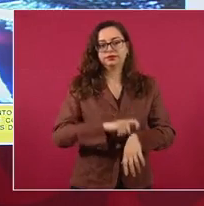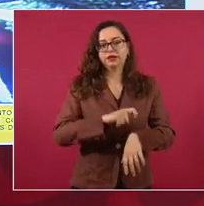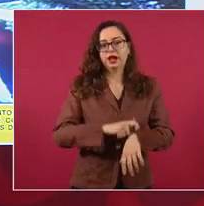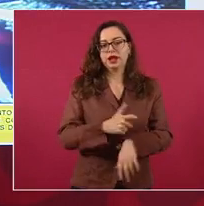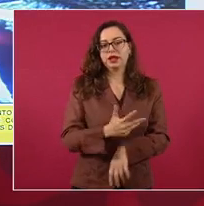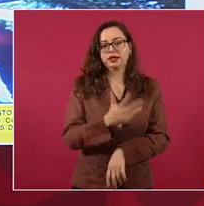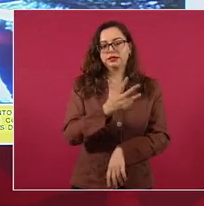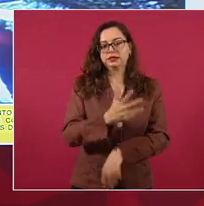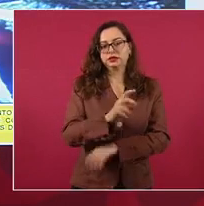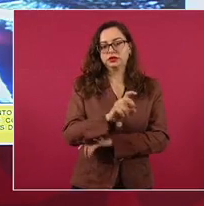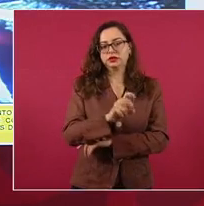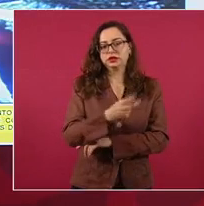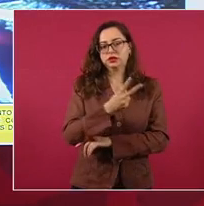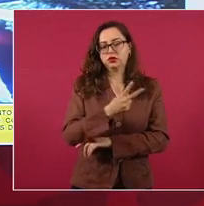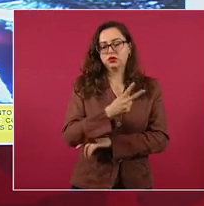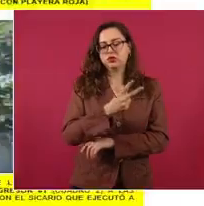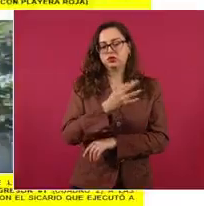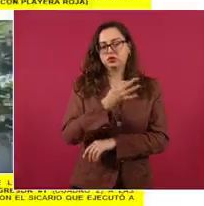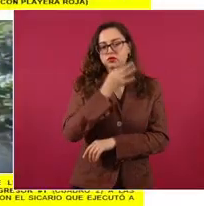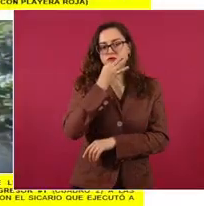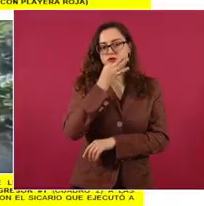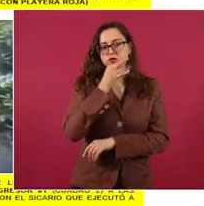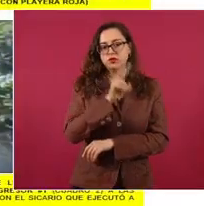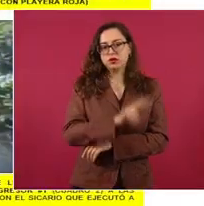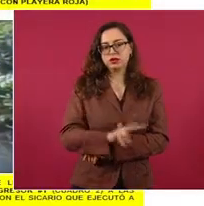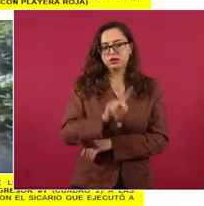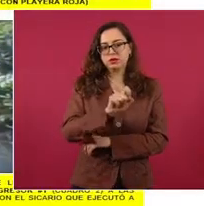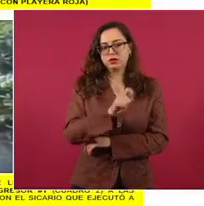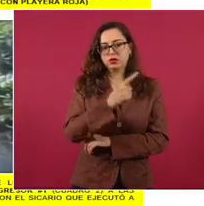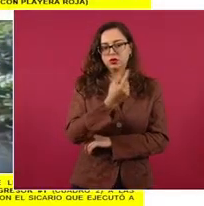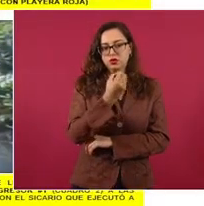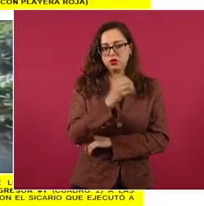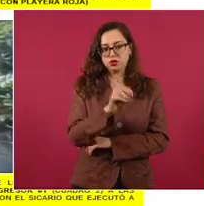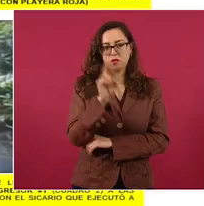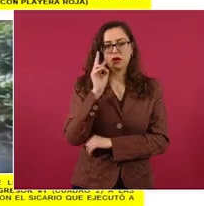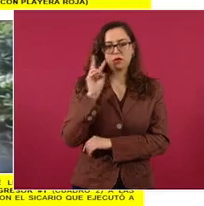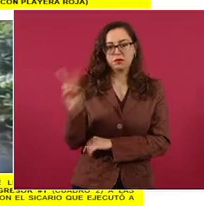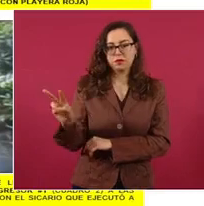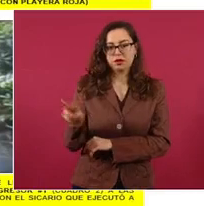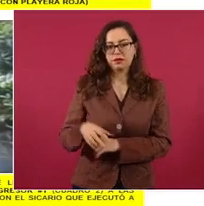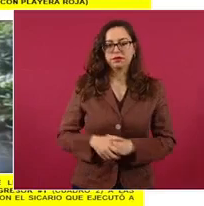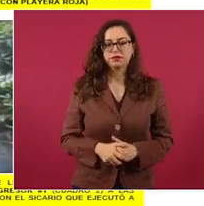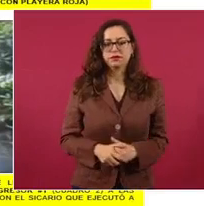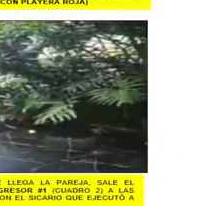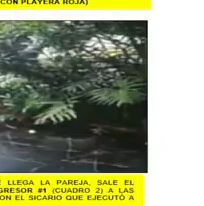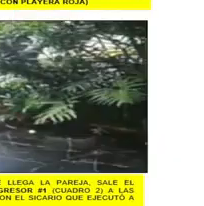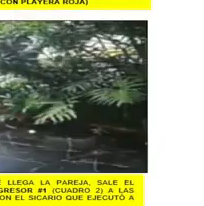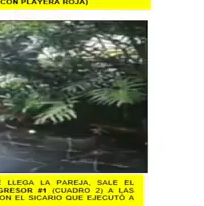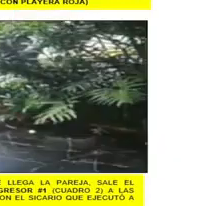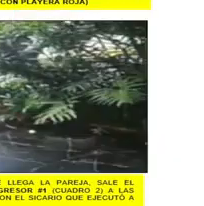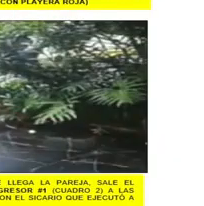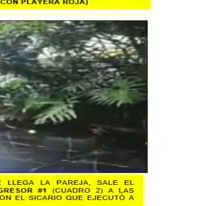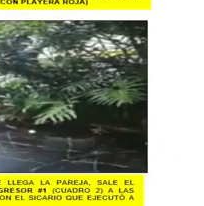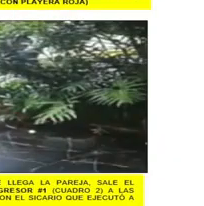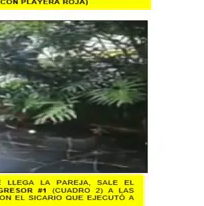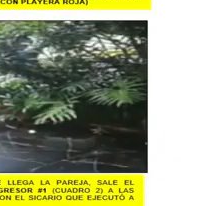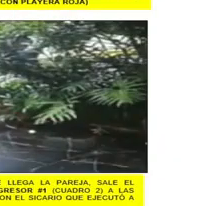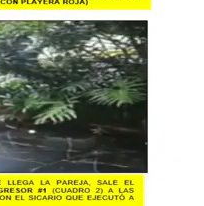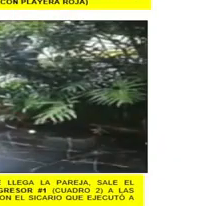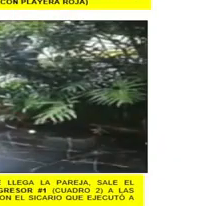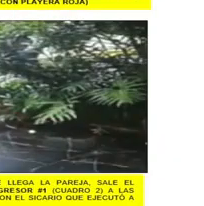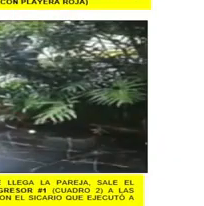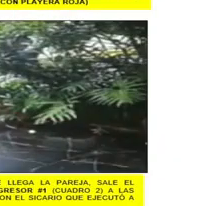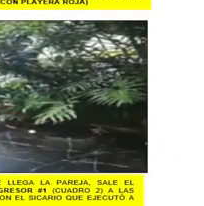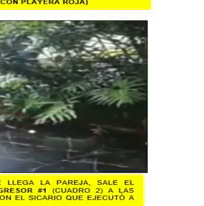17:32 horas del día viernes 21 de octubre, Salvador Llamas al lugar, llega solo.